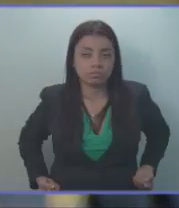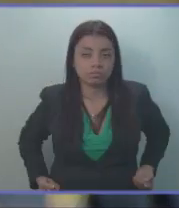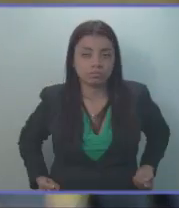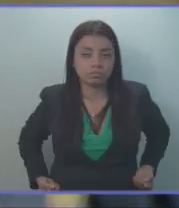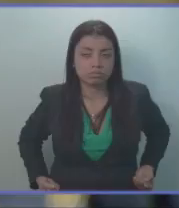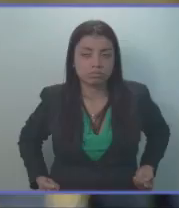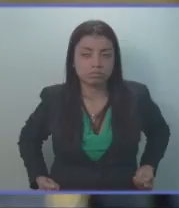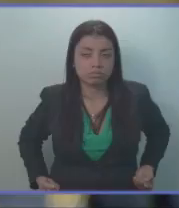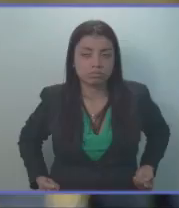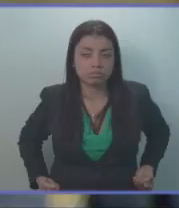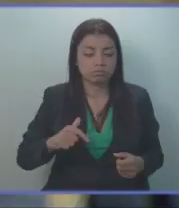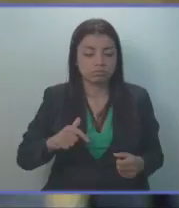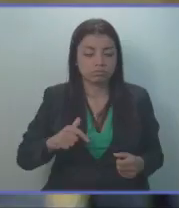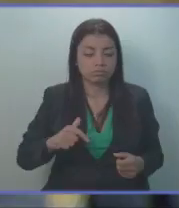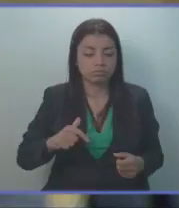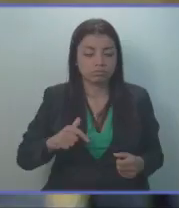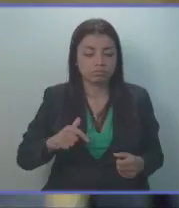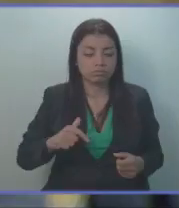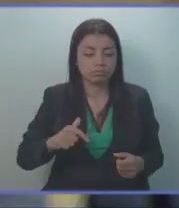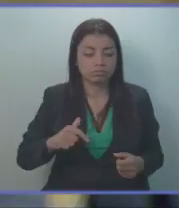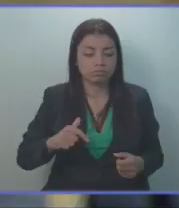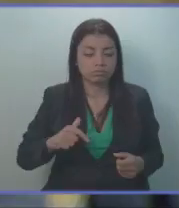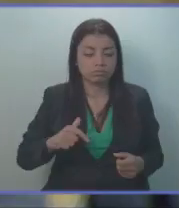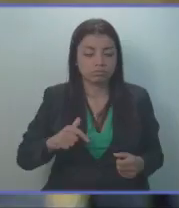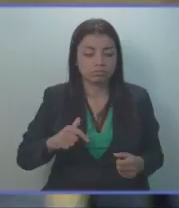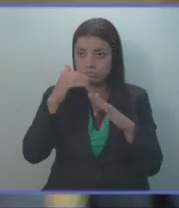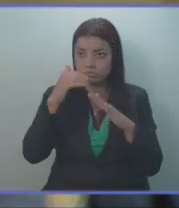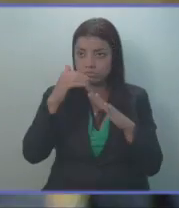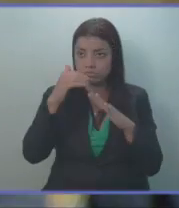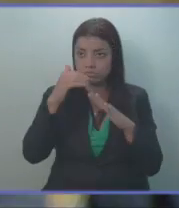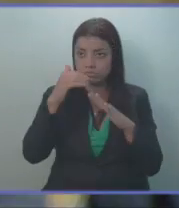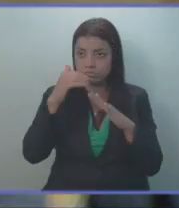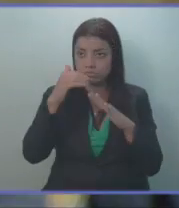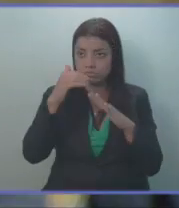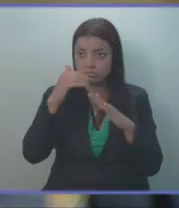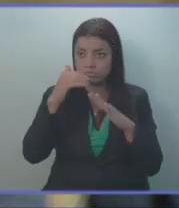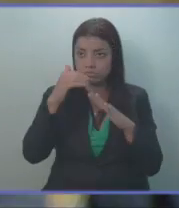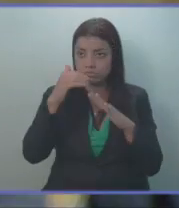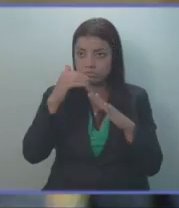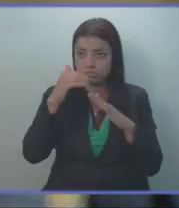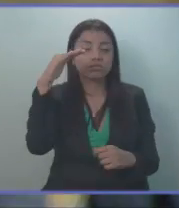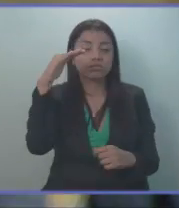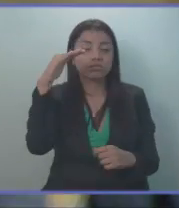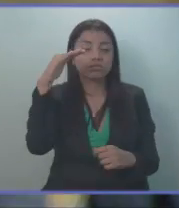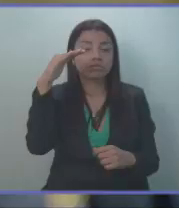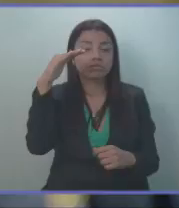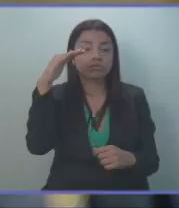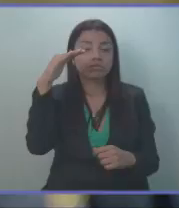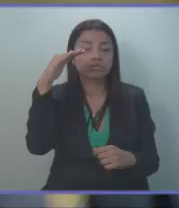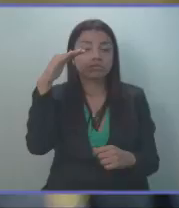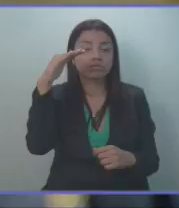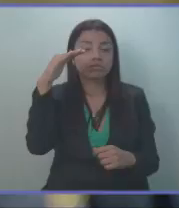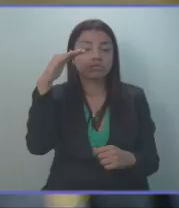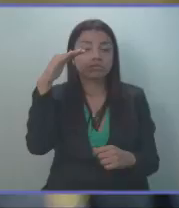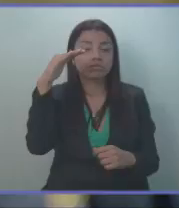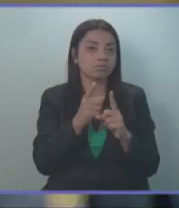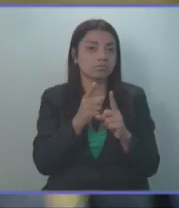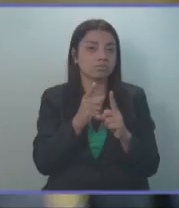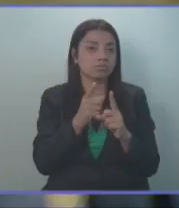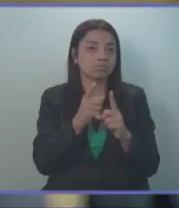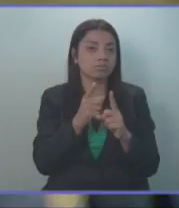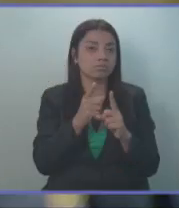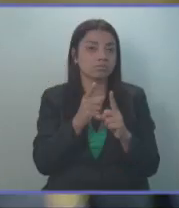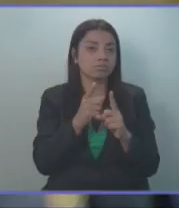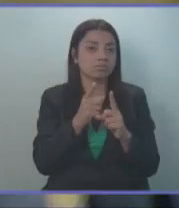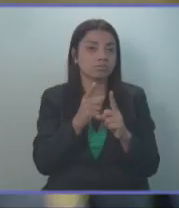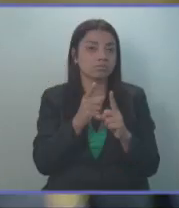Salvador, por medio del Ministro de Relaciones Exteriores, gestione ante la República de China-Taiwán el cambio de destino a la donación de